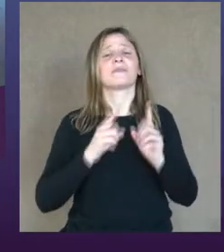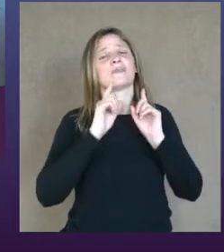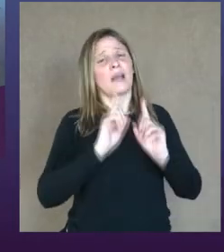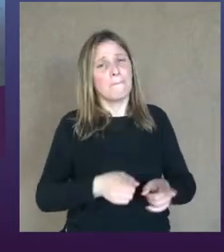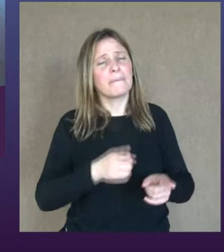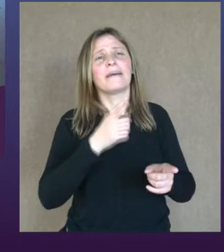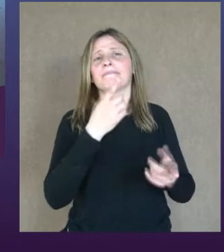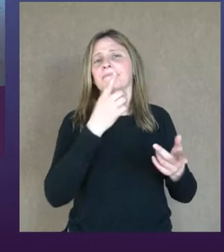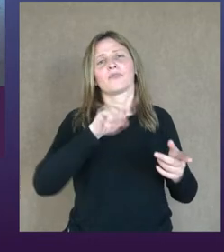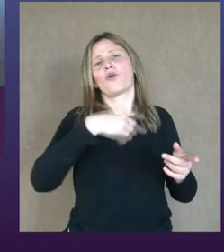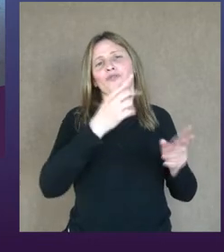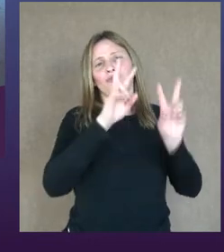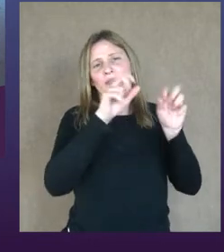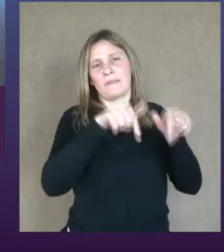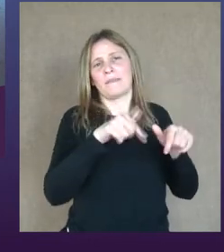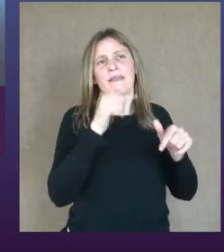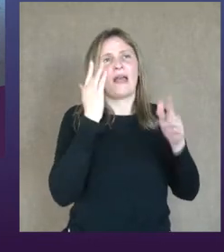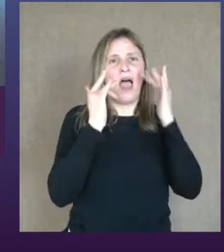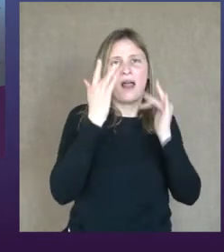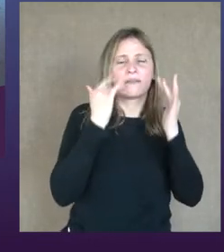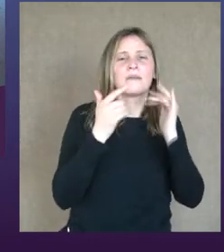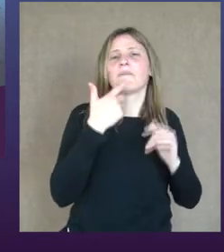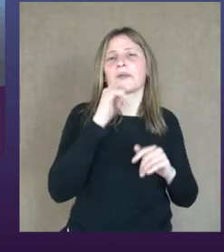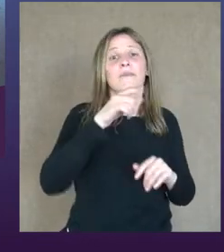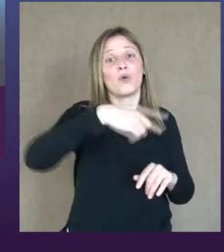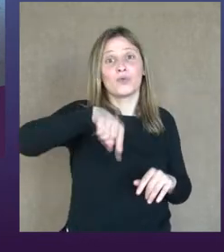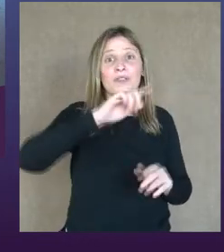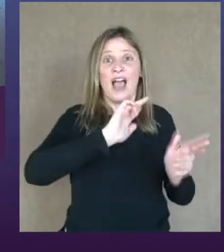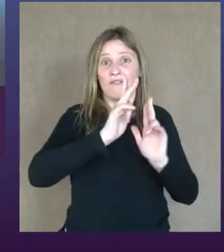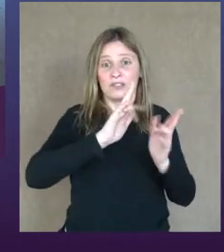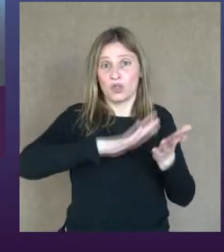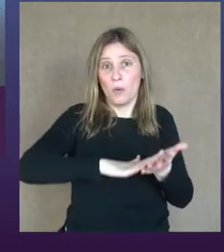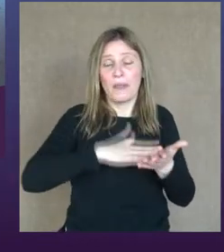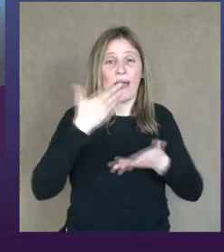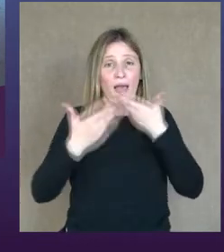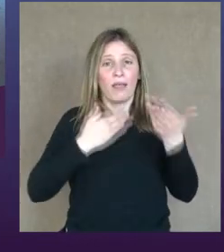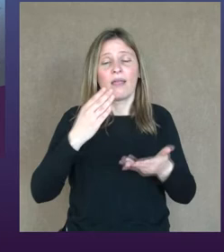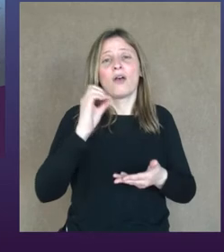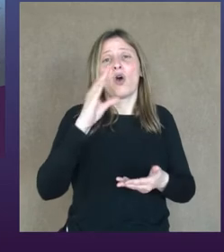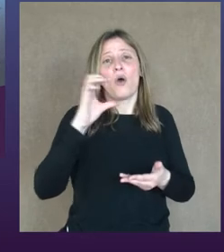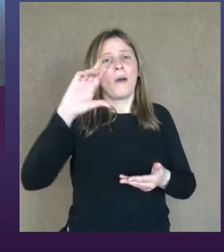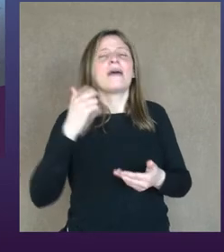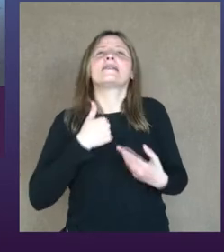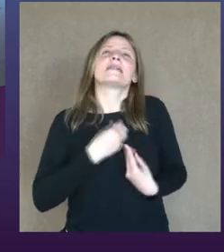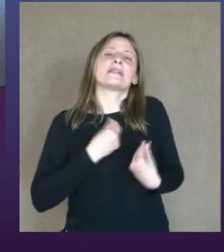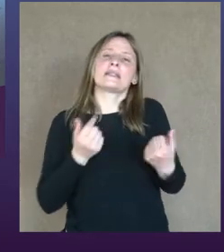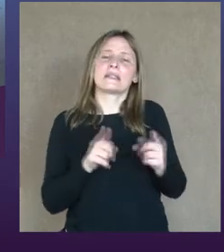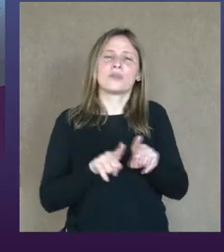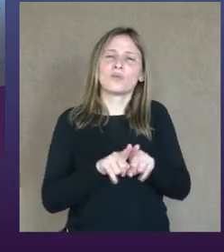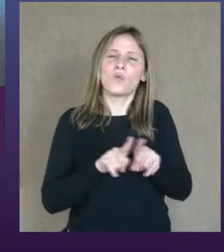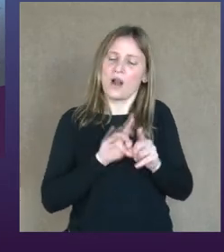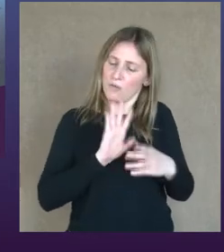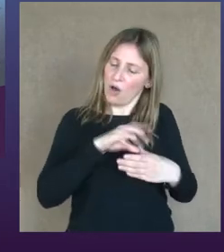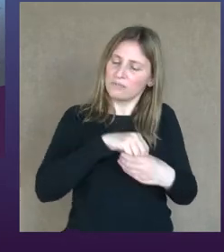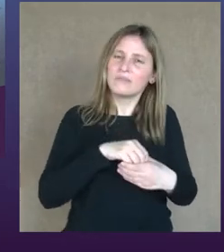muchas disciplinas del arte escénico, ¿no? Porque ustedes hablaban de esto y me siento totalmente como parte de